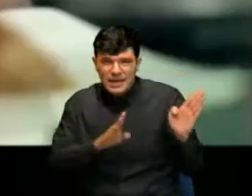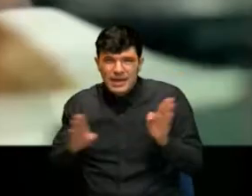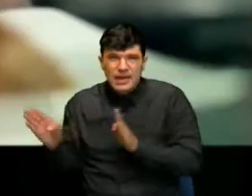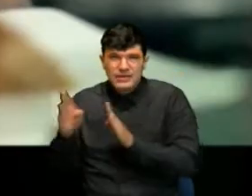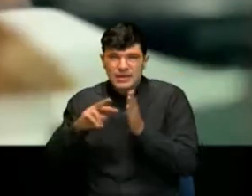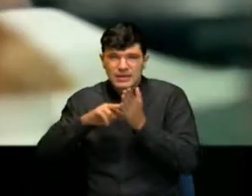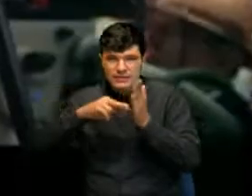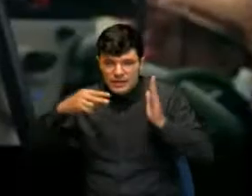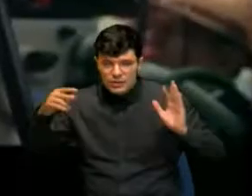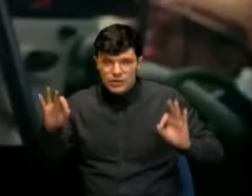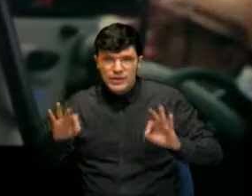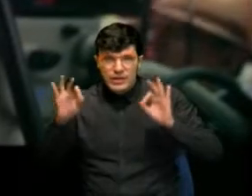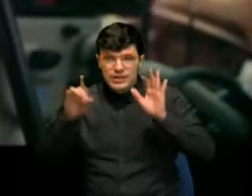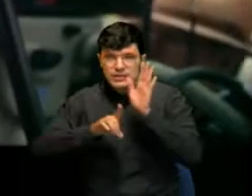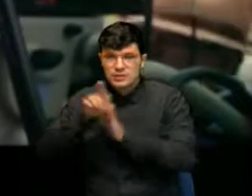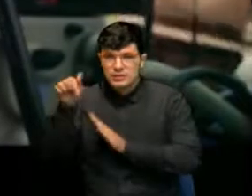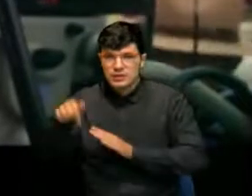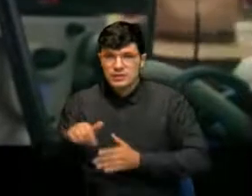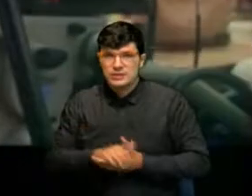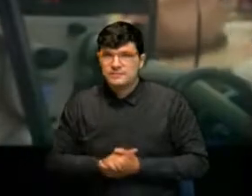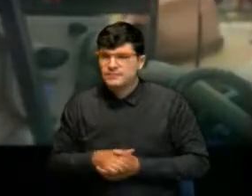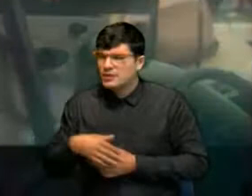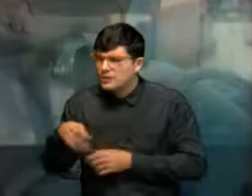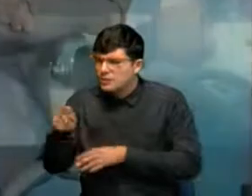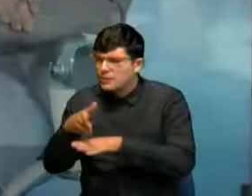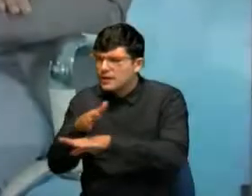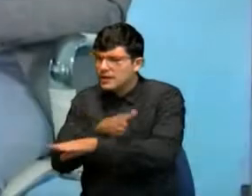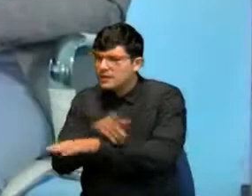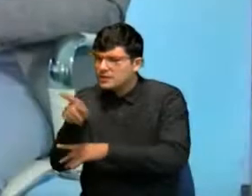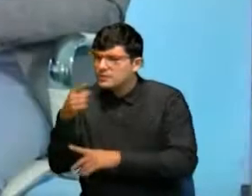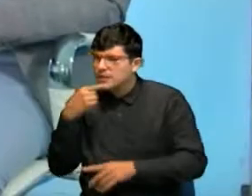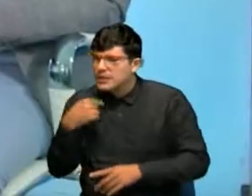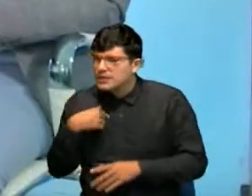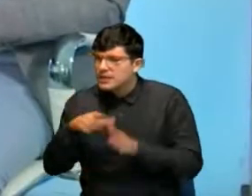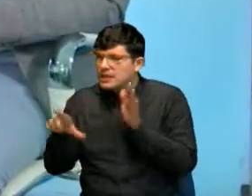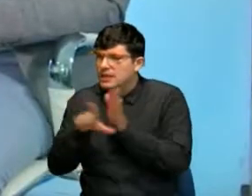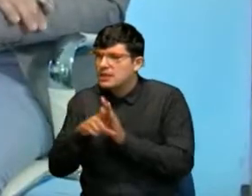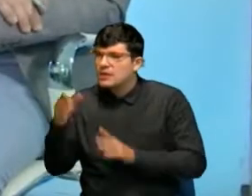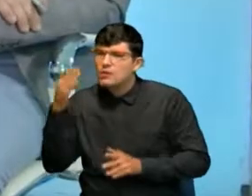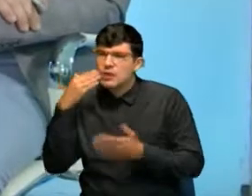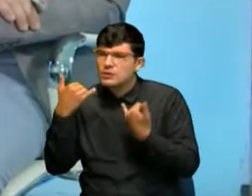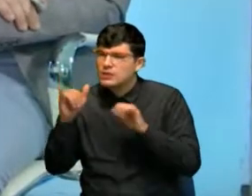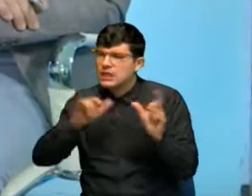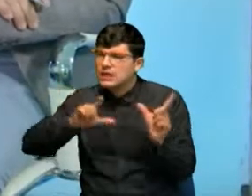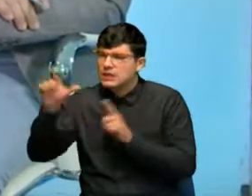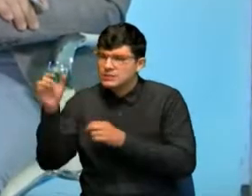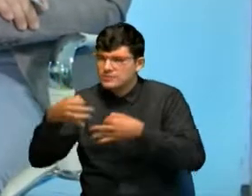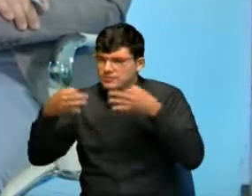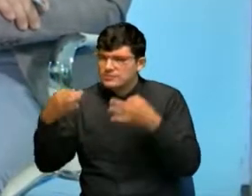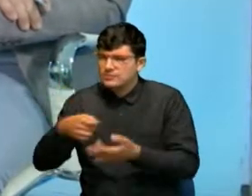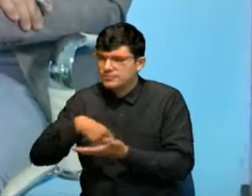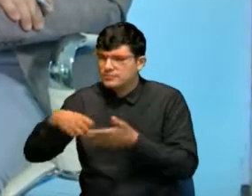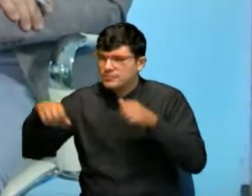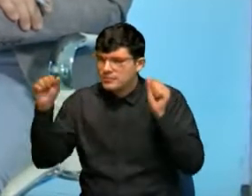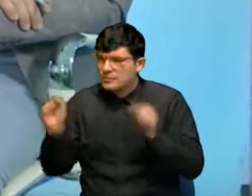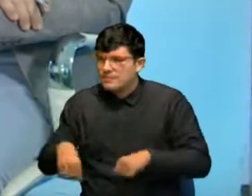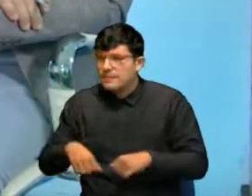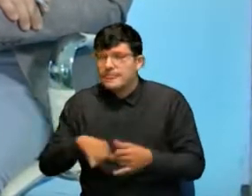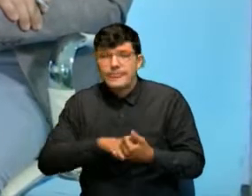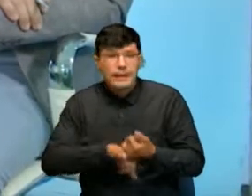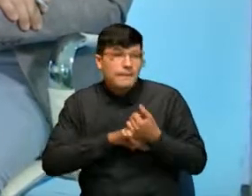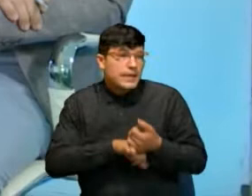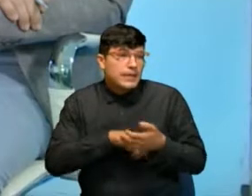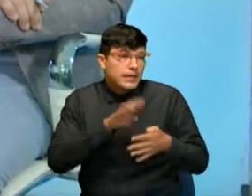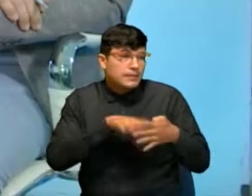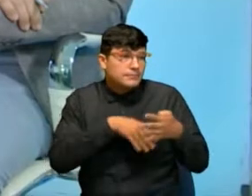lo aprobó. Usted acaba de nombrar la ley, viceministro, ¿para cuándo podría estar ya firmada esta ley? Bueno, eso depende de la agenda del presidente,